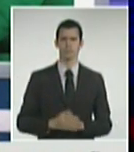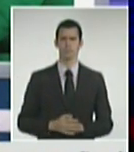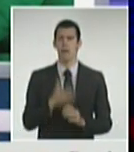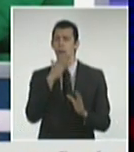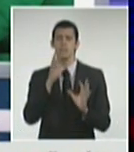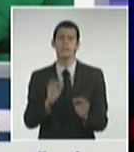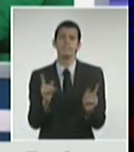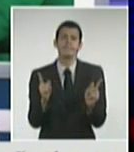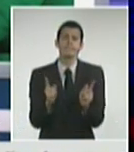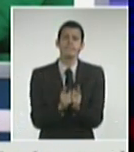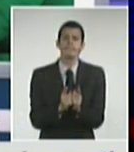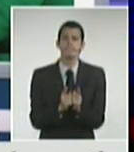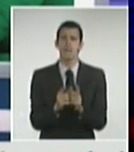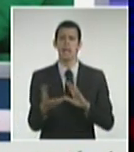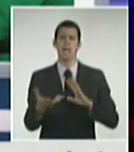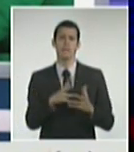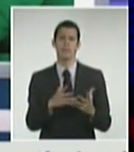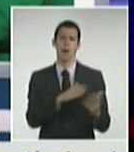la situación